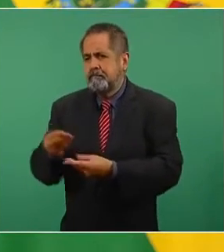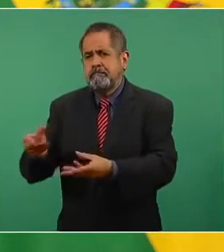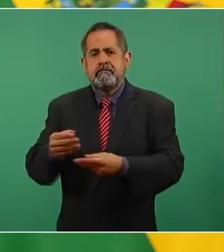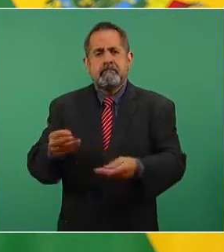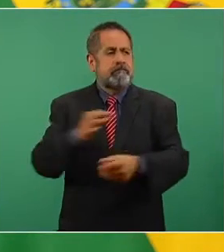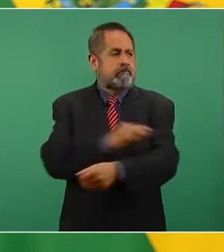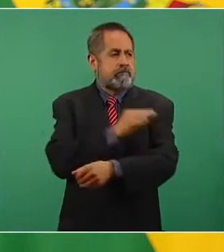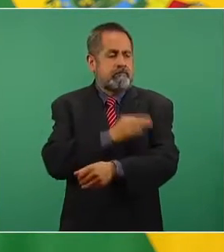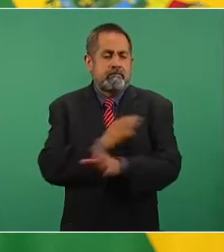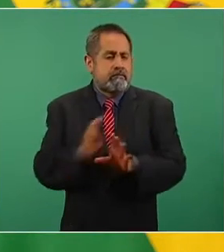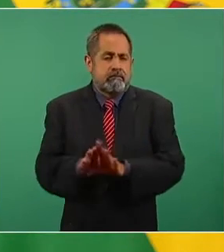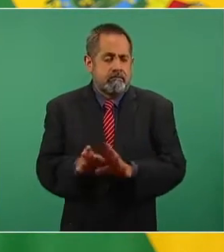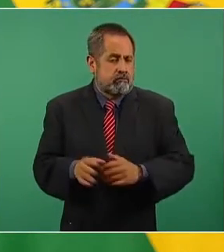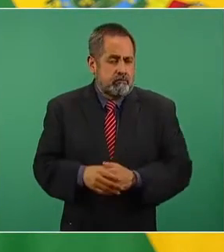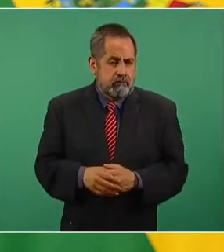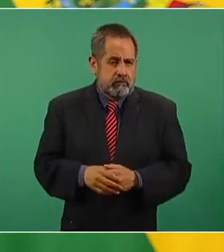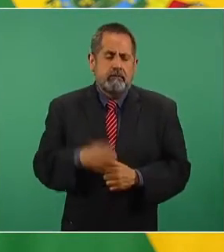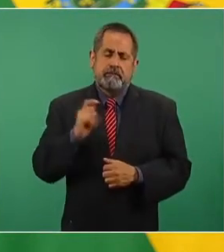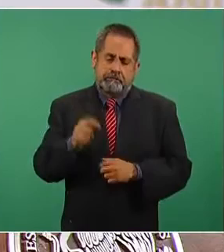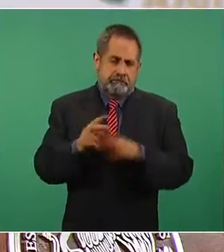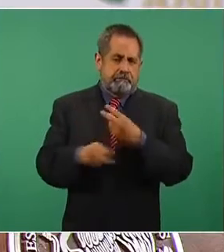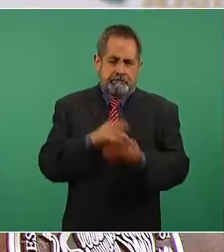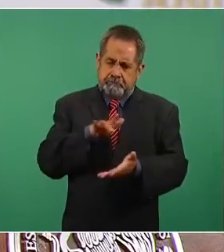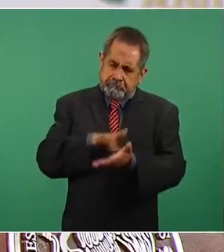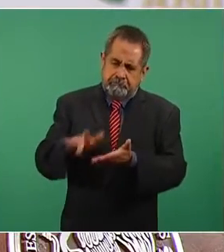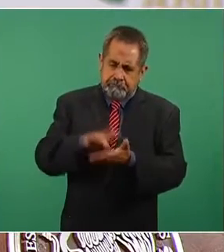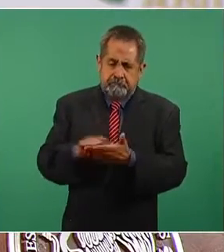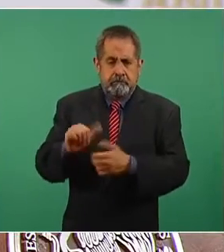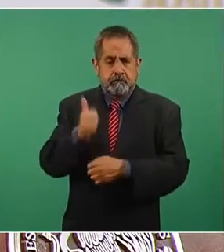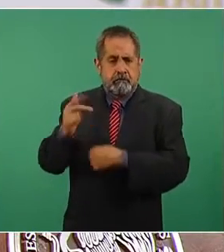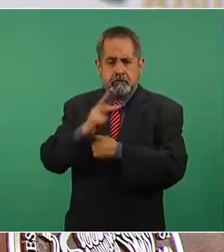incluye también apoyar a países